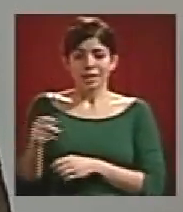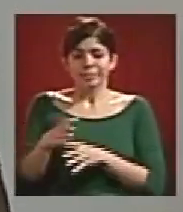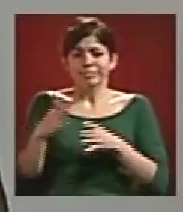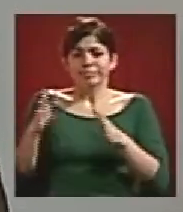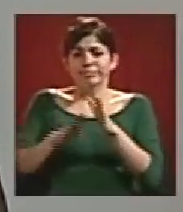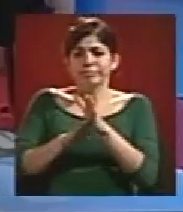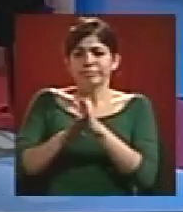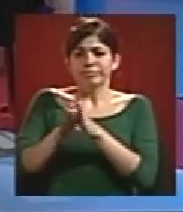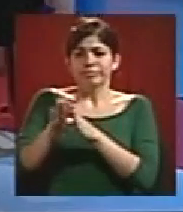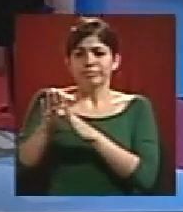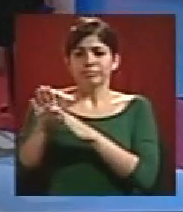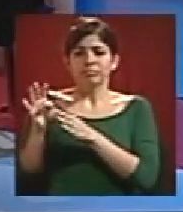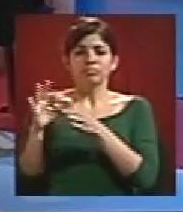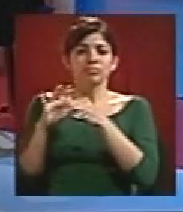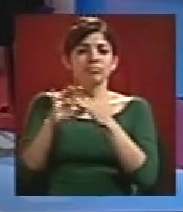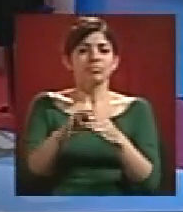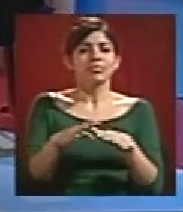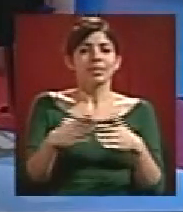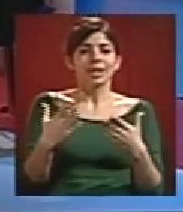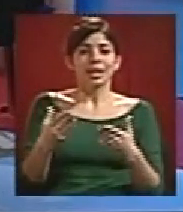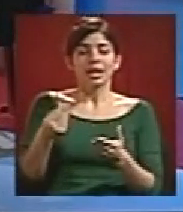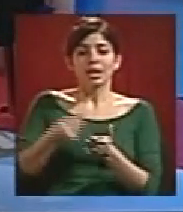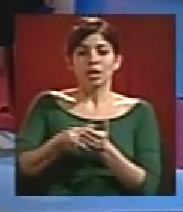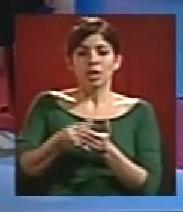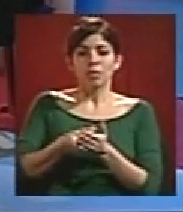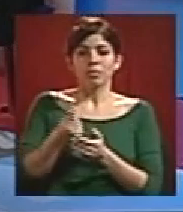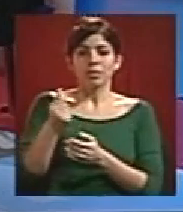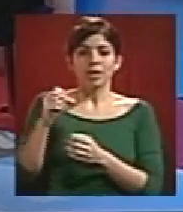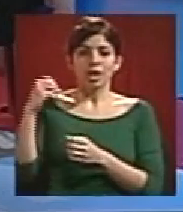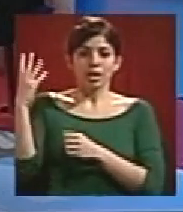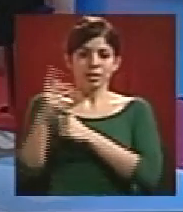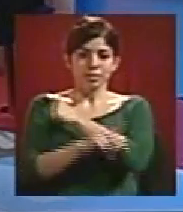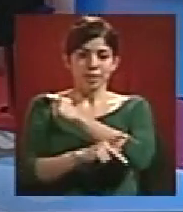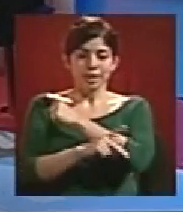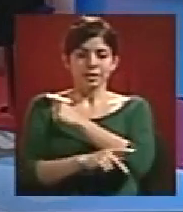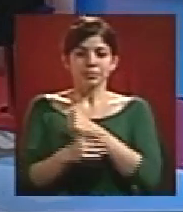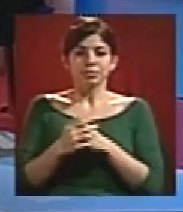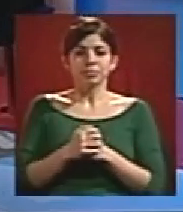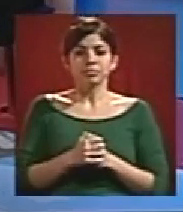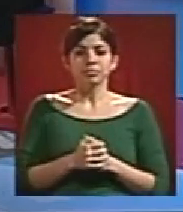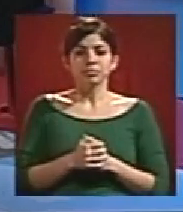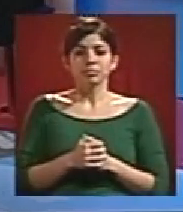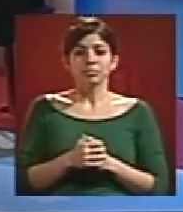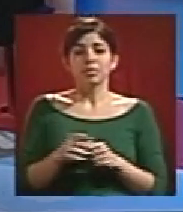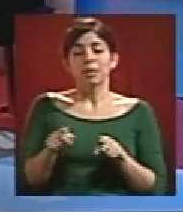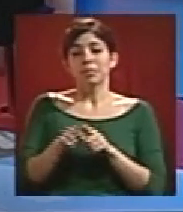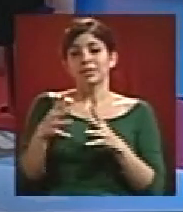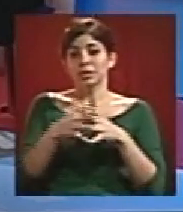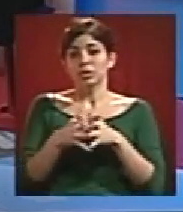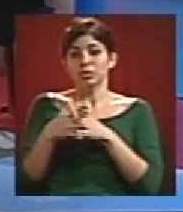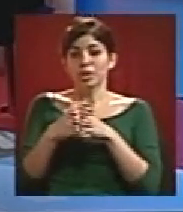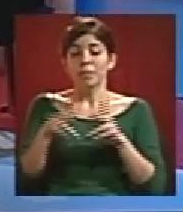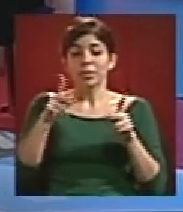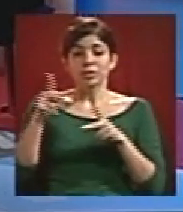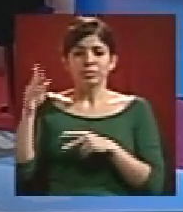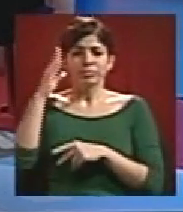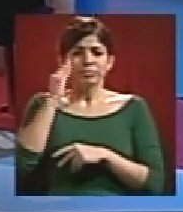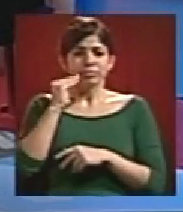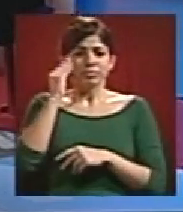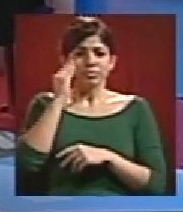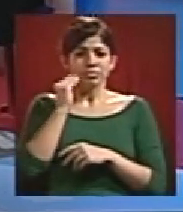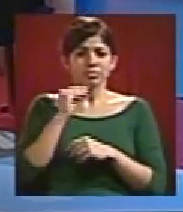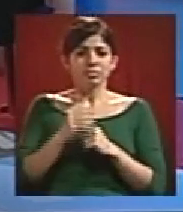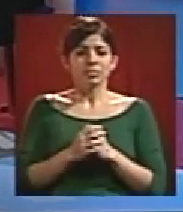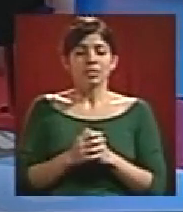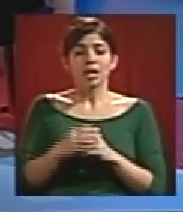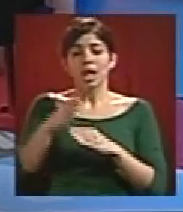está fundamentalmente explicado por la llegada de inversión externa directa, de flujos de capital que vienen de Estados Unidos. De hecho, los expertos en temas financieros